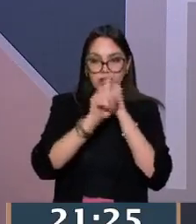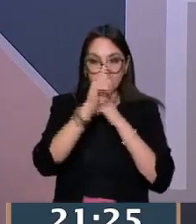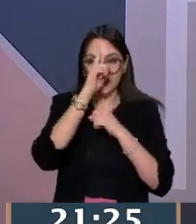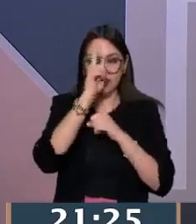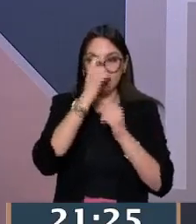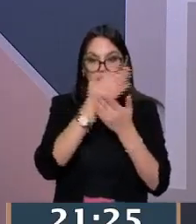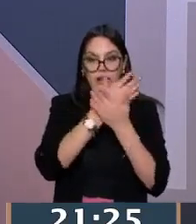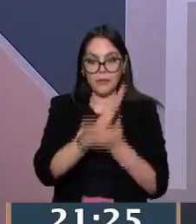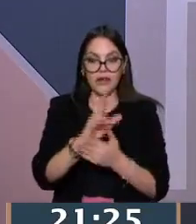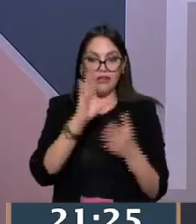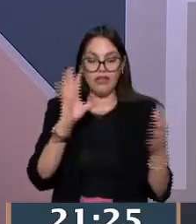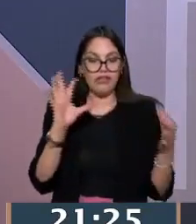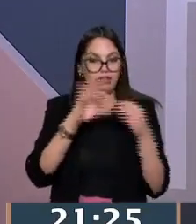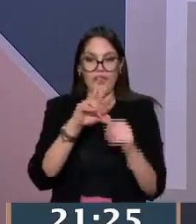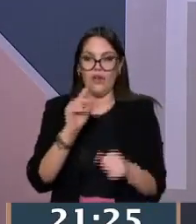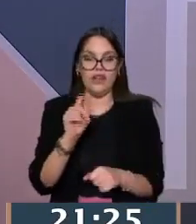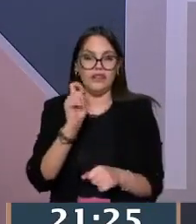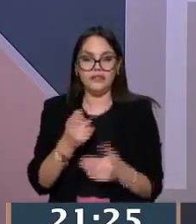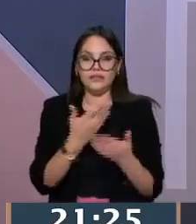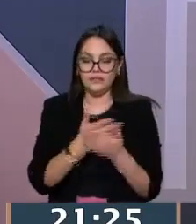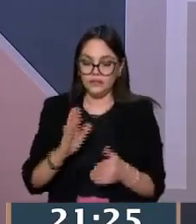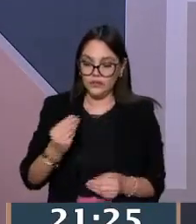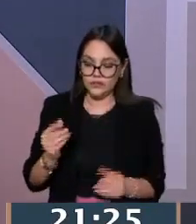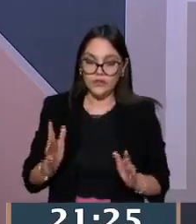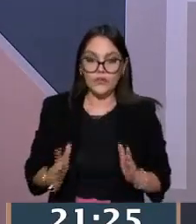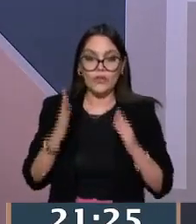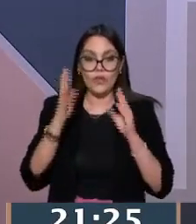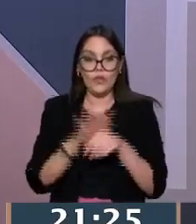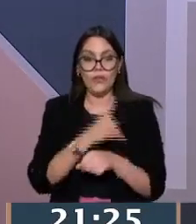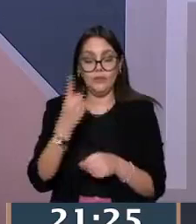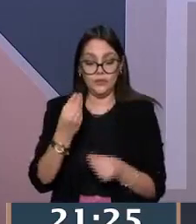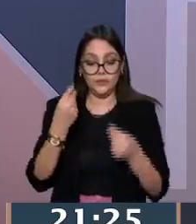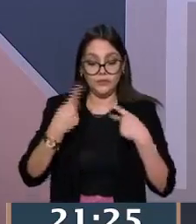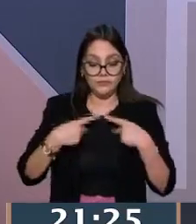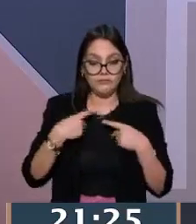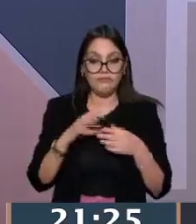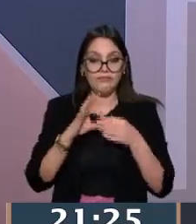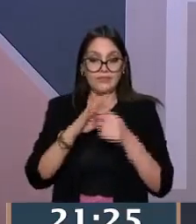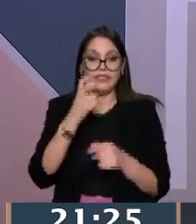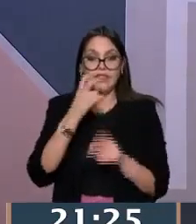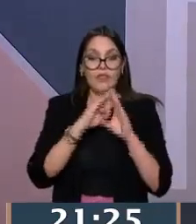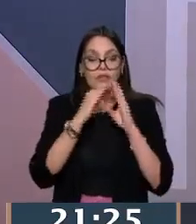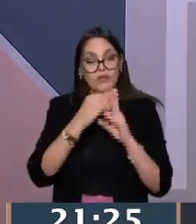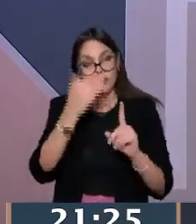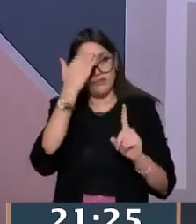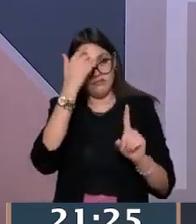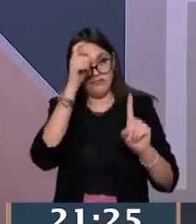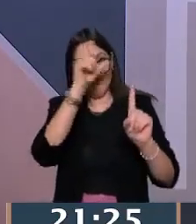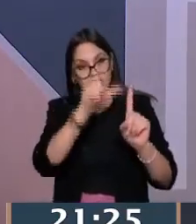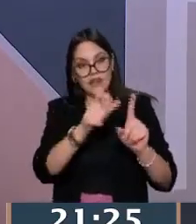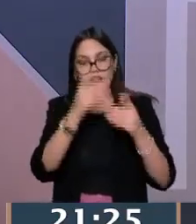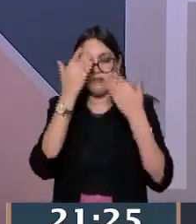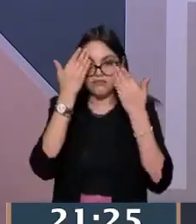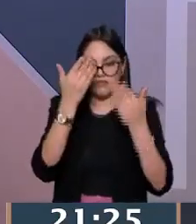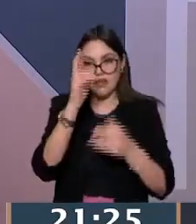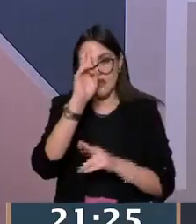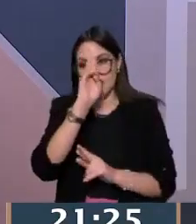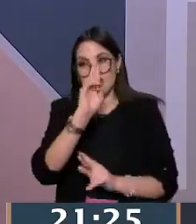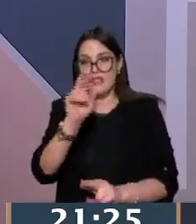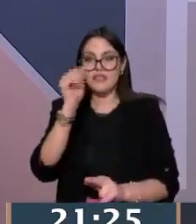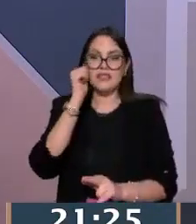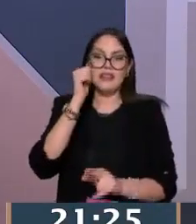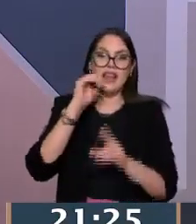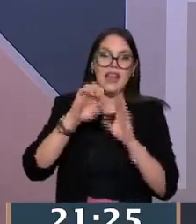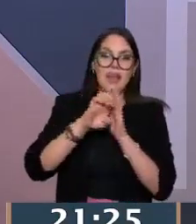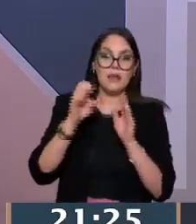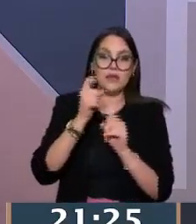pero además sorprende, porque mucha de la gente que sigue este mantra venera sociedades como la estadounidense, por